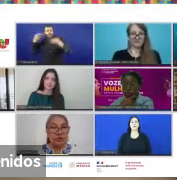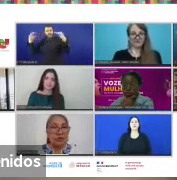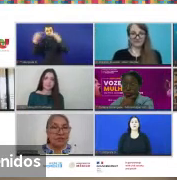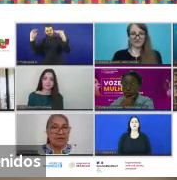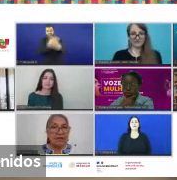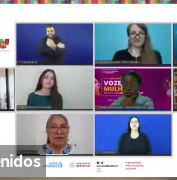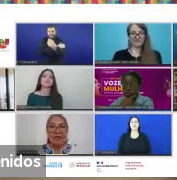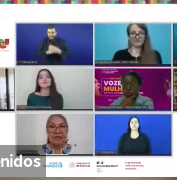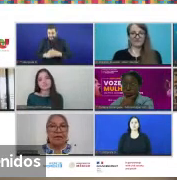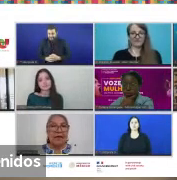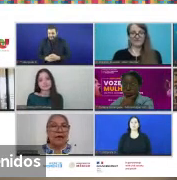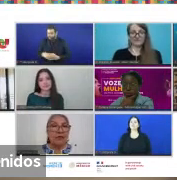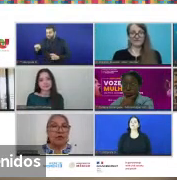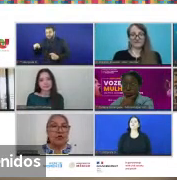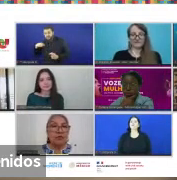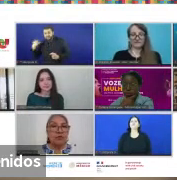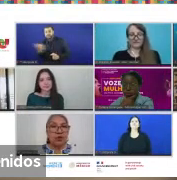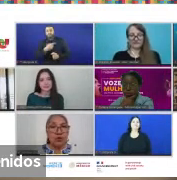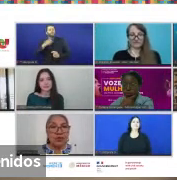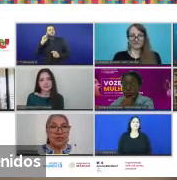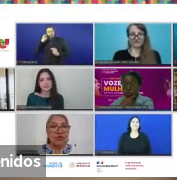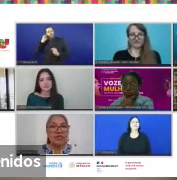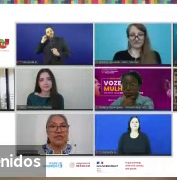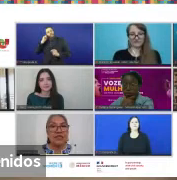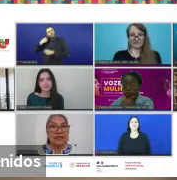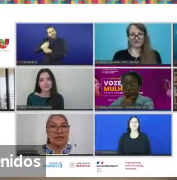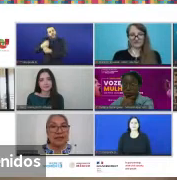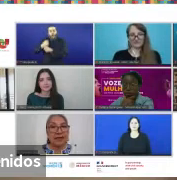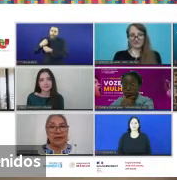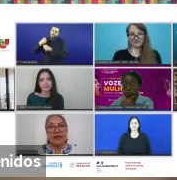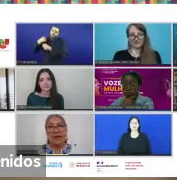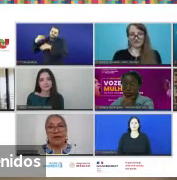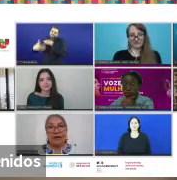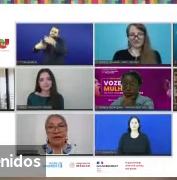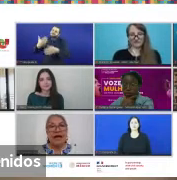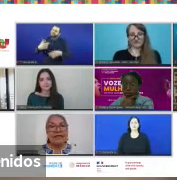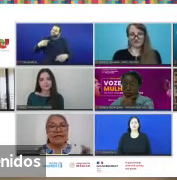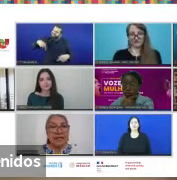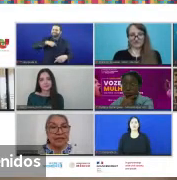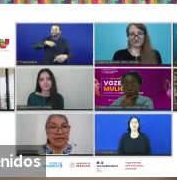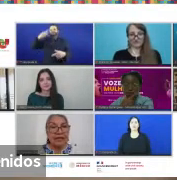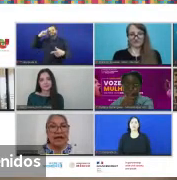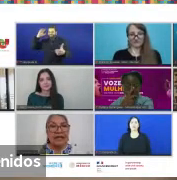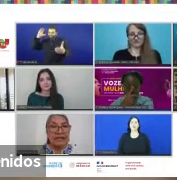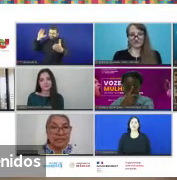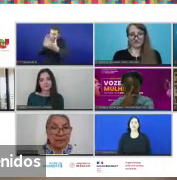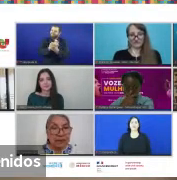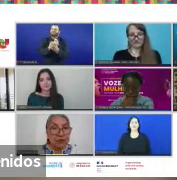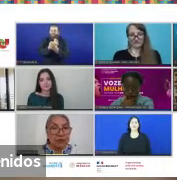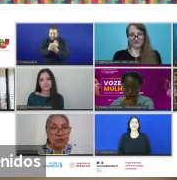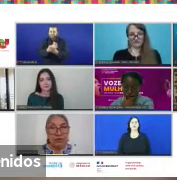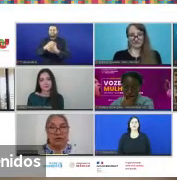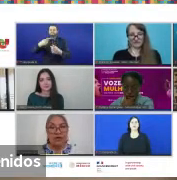nosotras trabajamos por convicciones que tienen que ver a acceder al